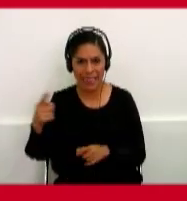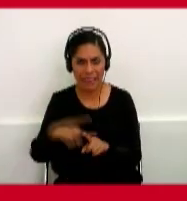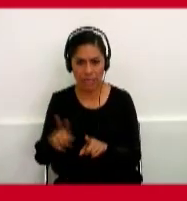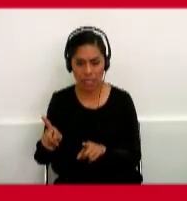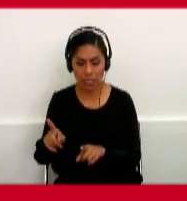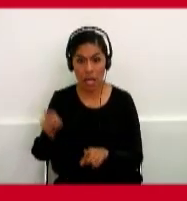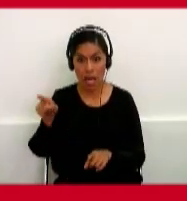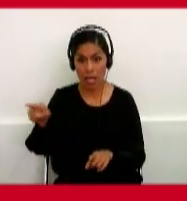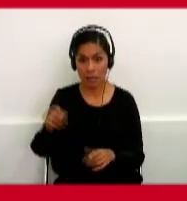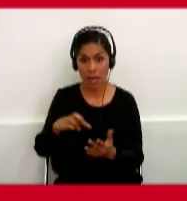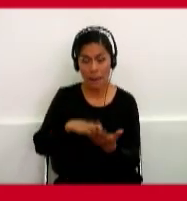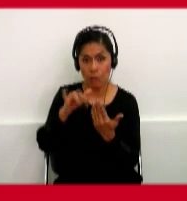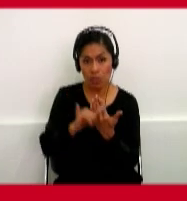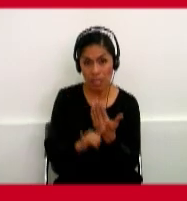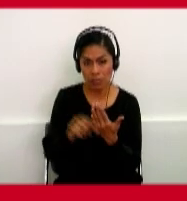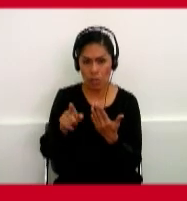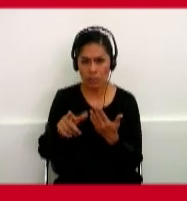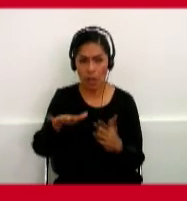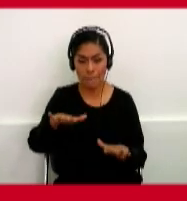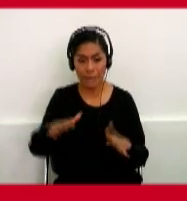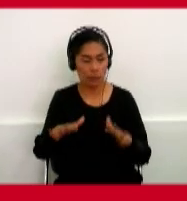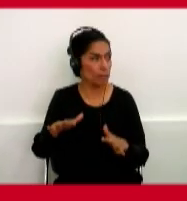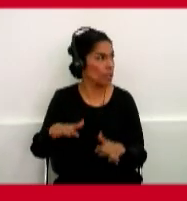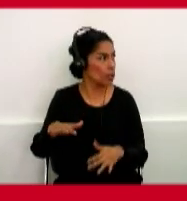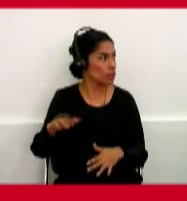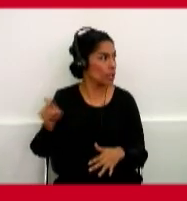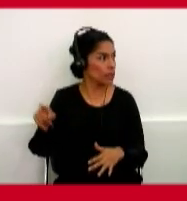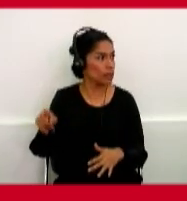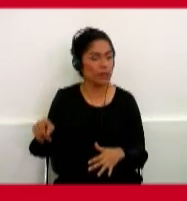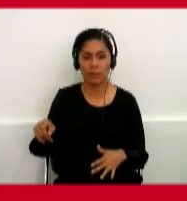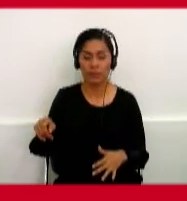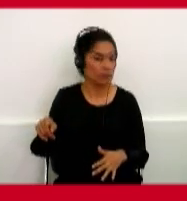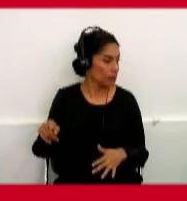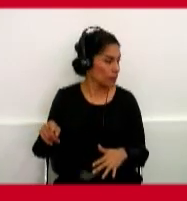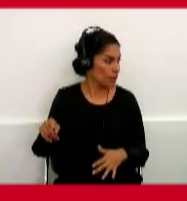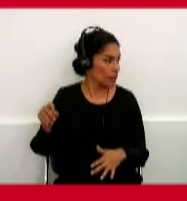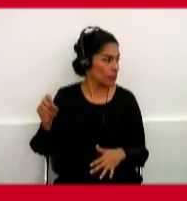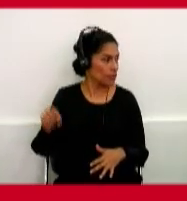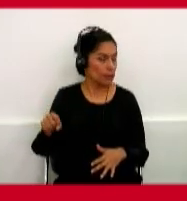proyecto, esa zona de maximización se obtiene cuando se aplica un cutoff de